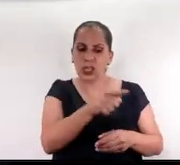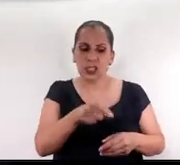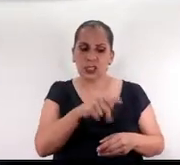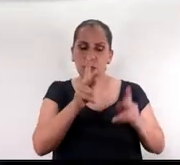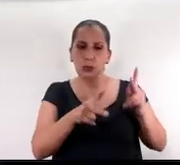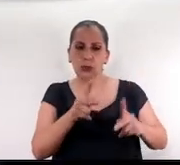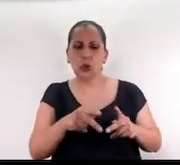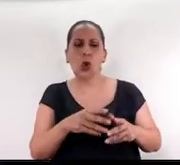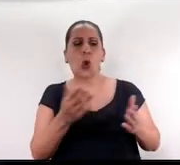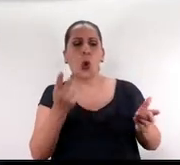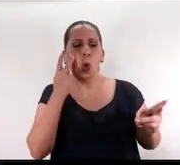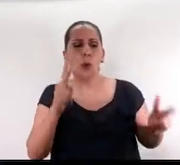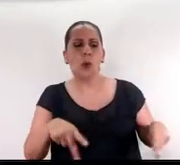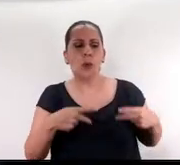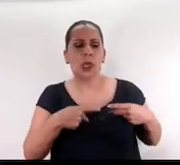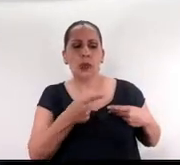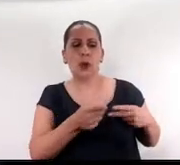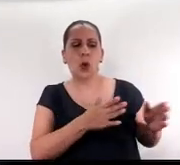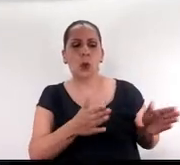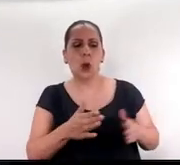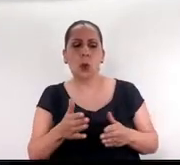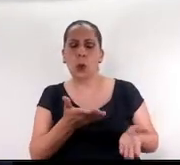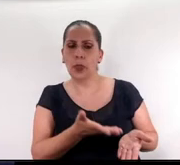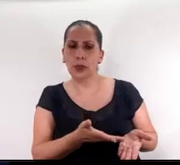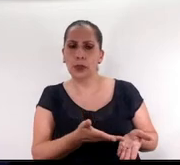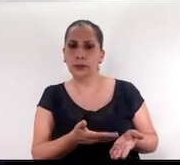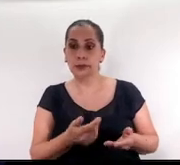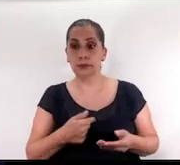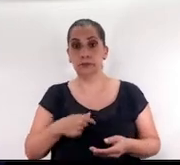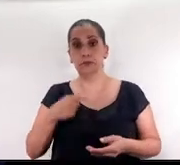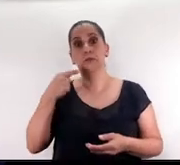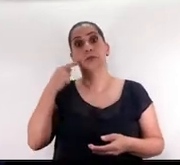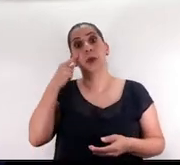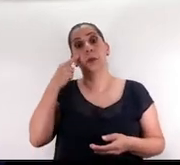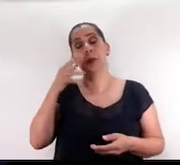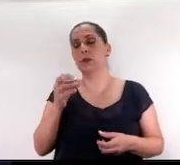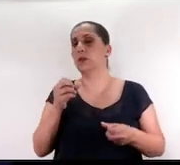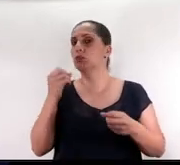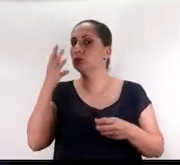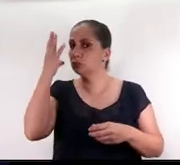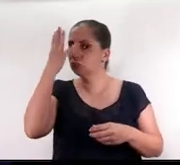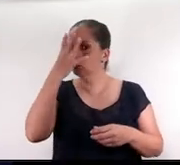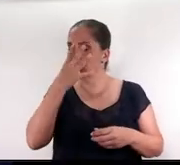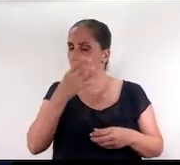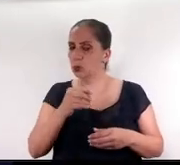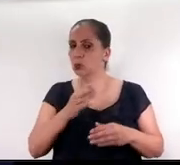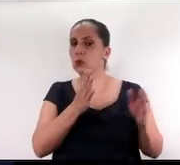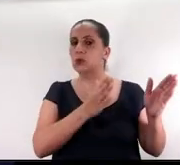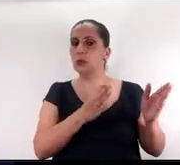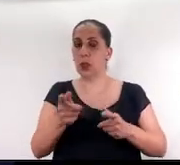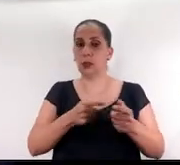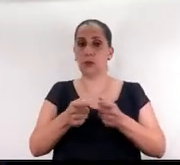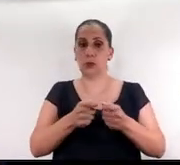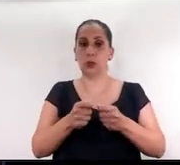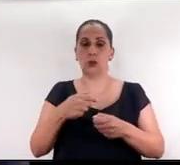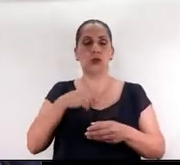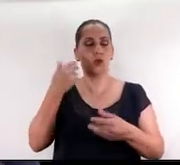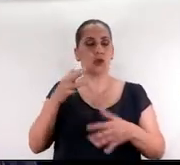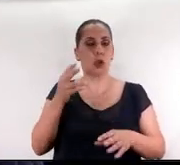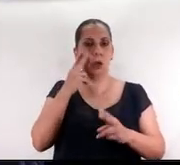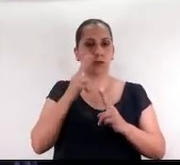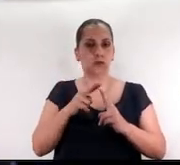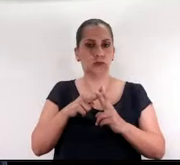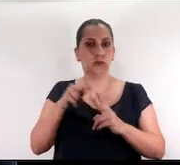irla ordenando. A mí me parecen maravillosos muchos de los planes reguladores que he conocido en Europa, donde